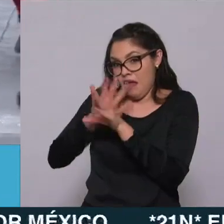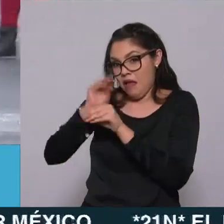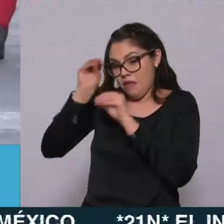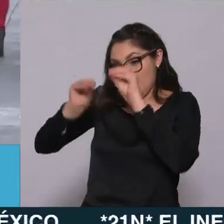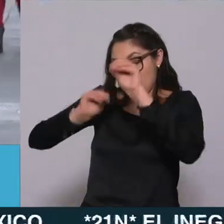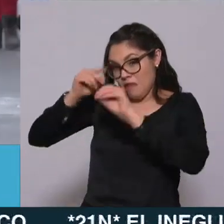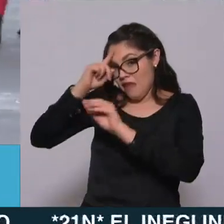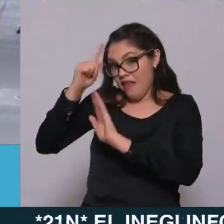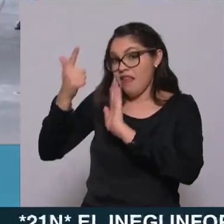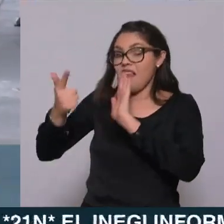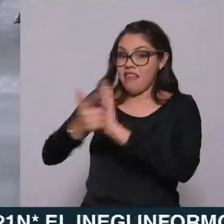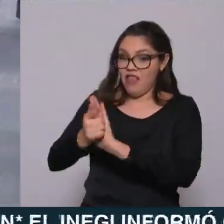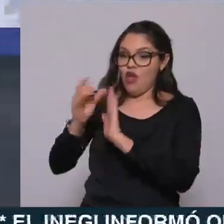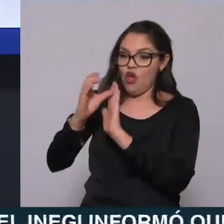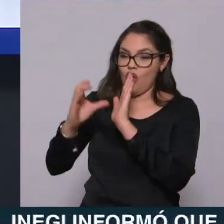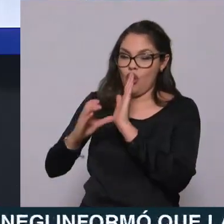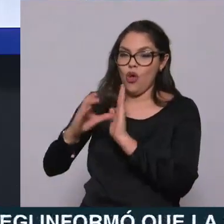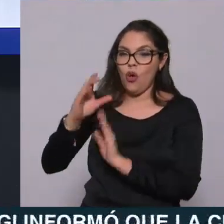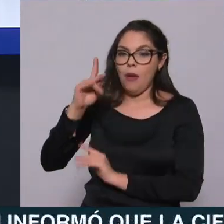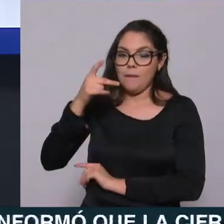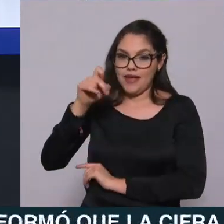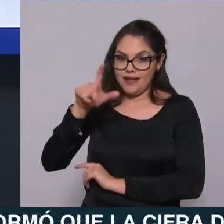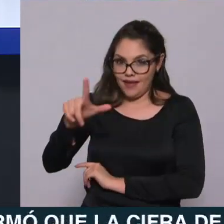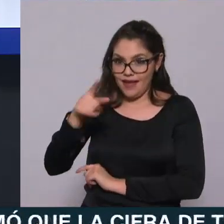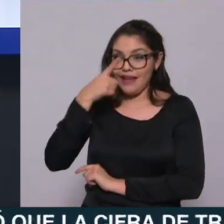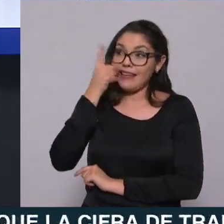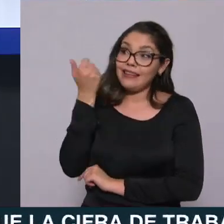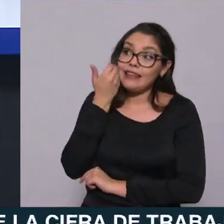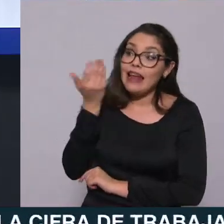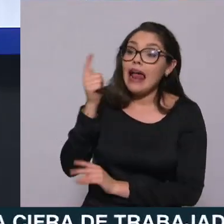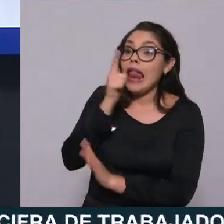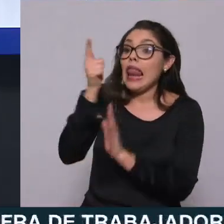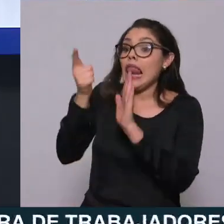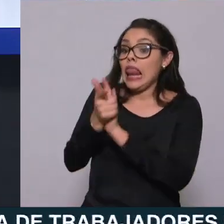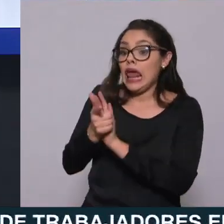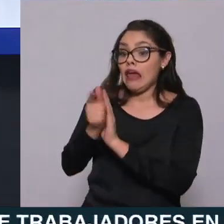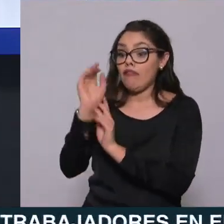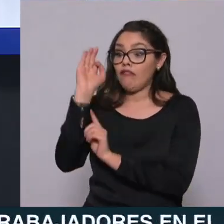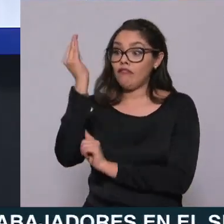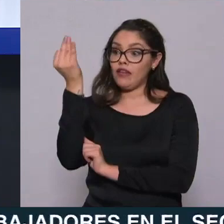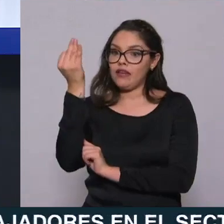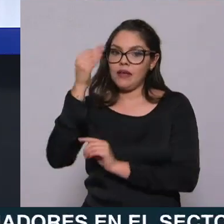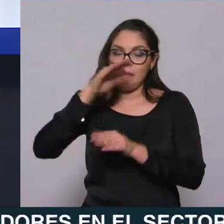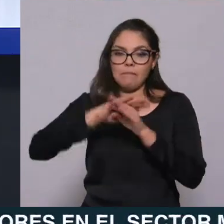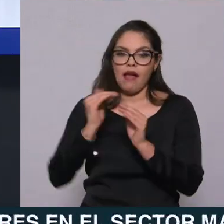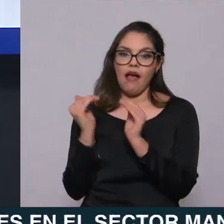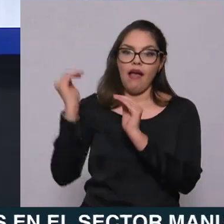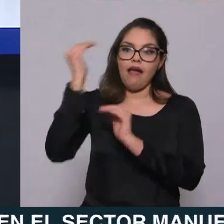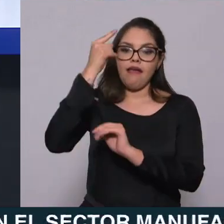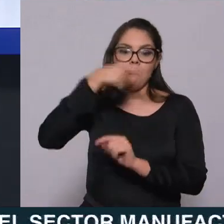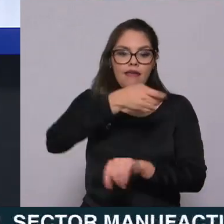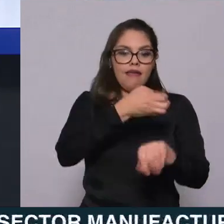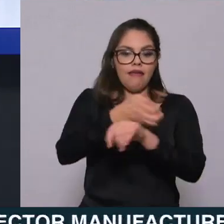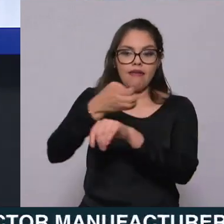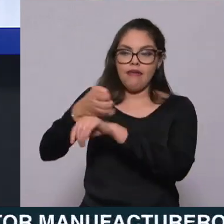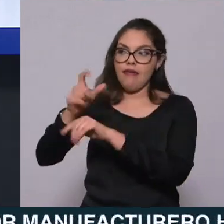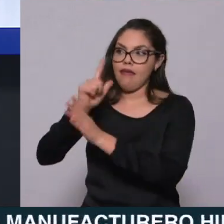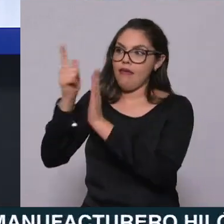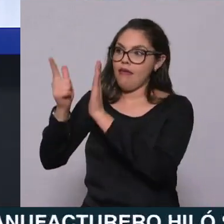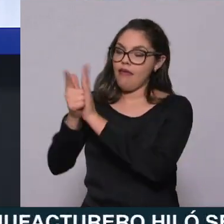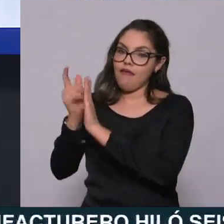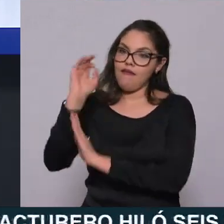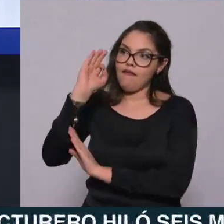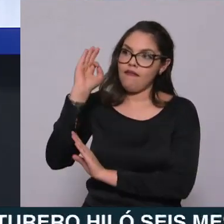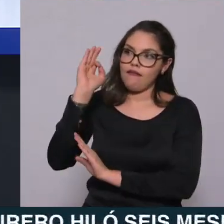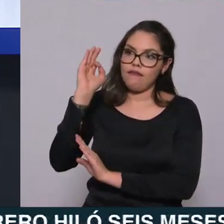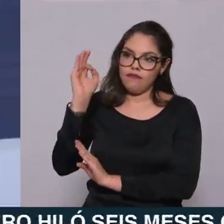que se busca que las leyes federales sobrepasen a las leyes estatales precisamente para garantizar el